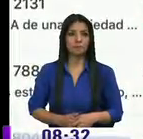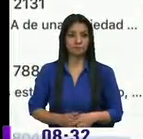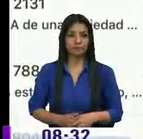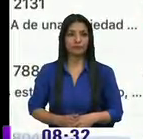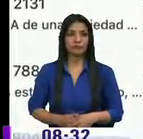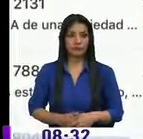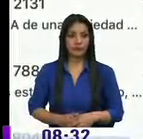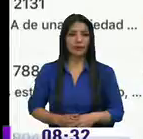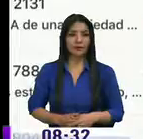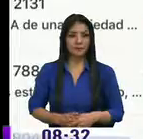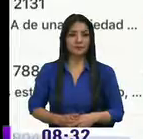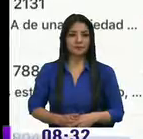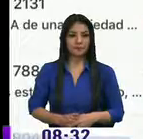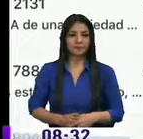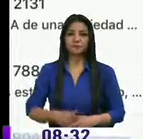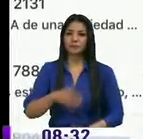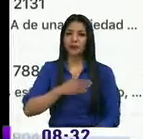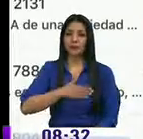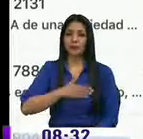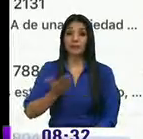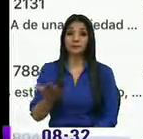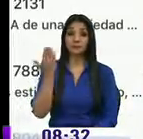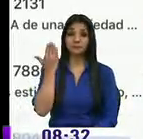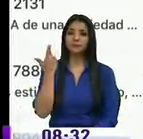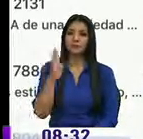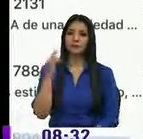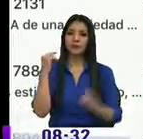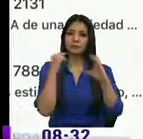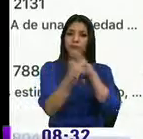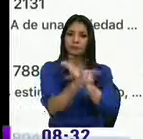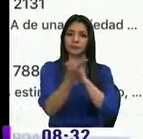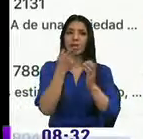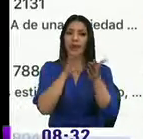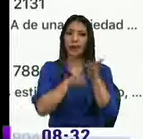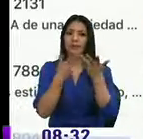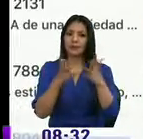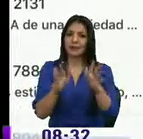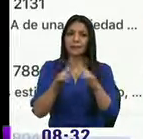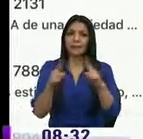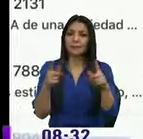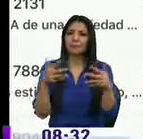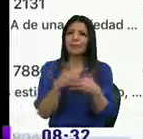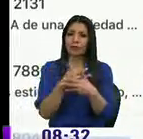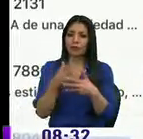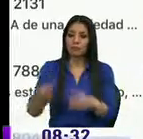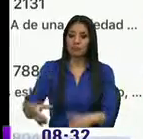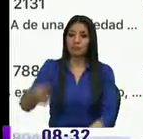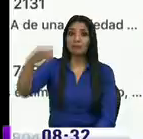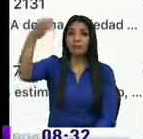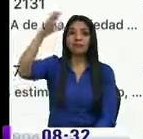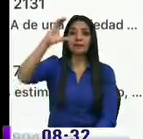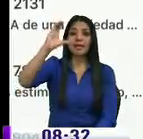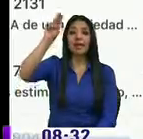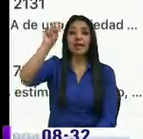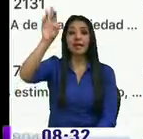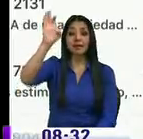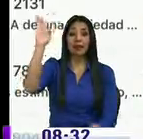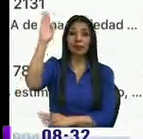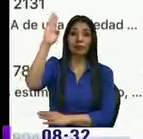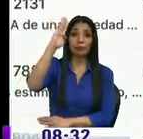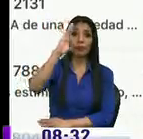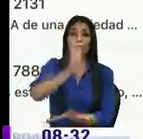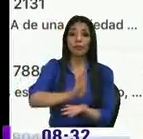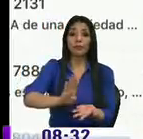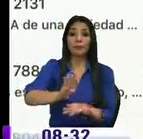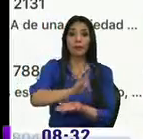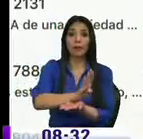con esta denuncia. Hemos realizado el oficio y no hemos recibido respuesta alguna. Tenemos temor. El poste que pertenece a CNT está puede caerse. Esto es en el